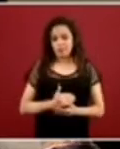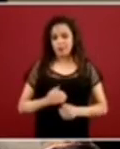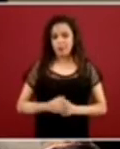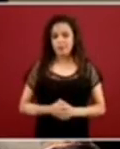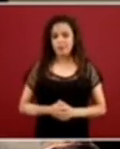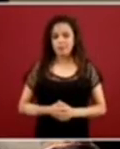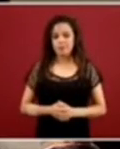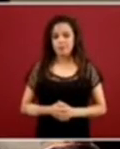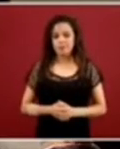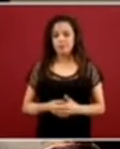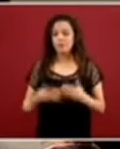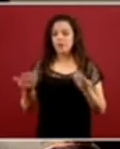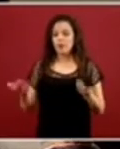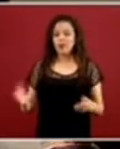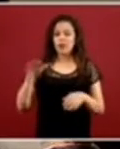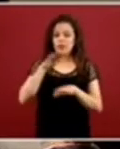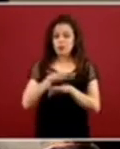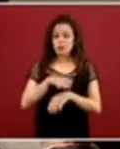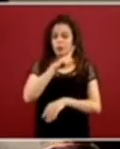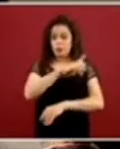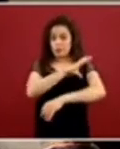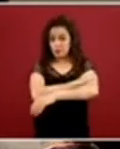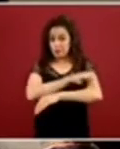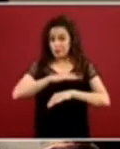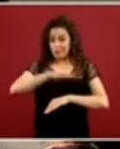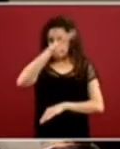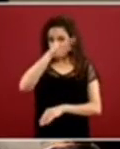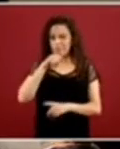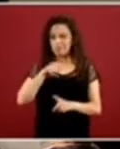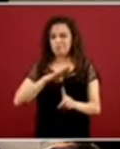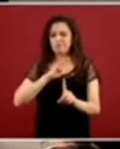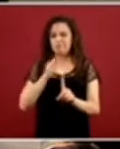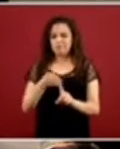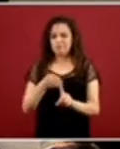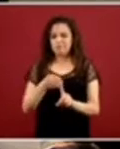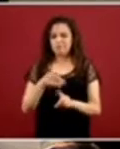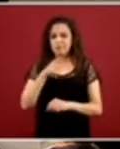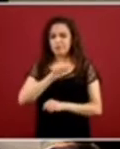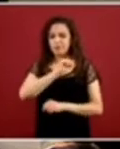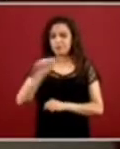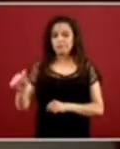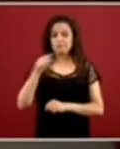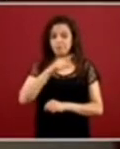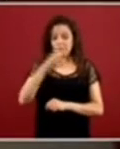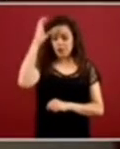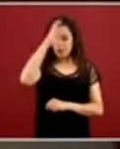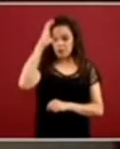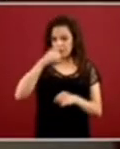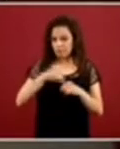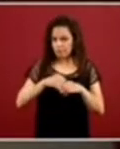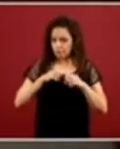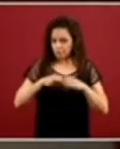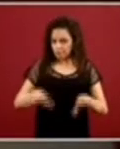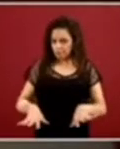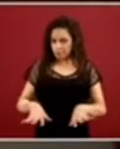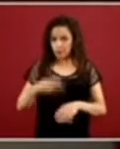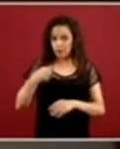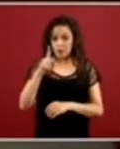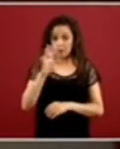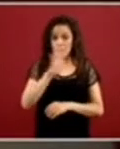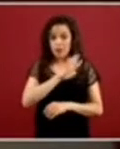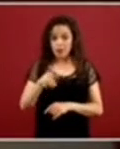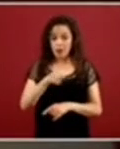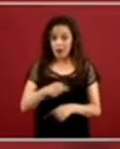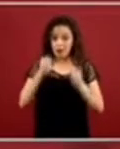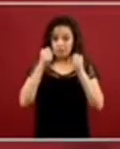Sobre la hipertensión. Esto es evidencia científica útil, pero todavía no totalmente concluyente.